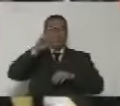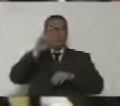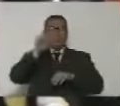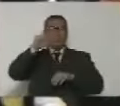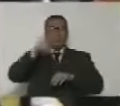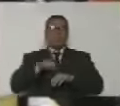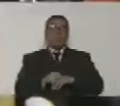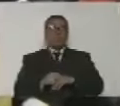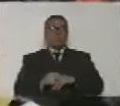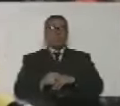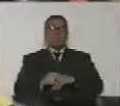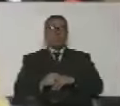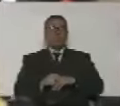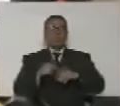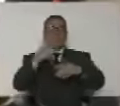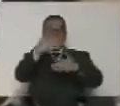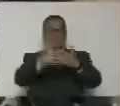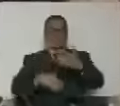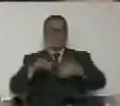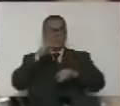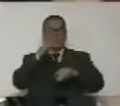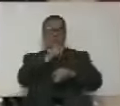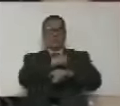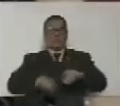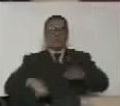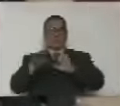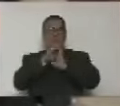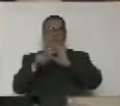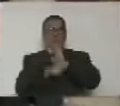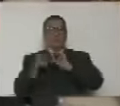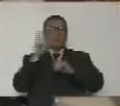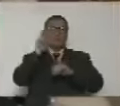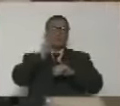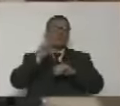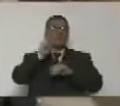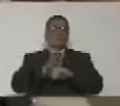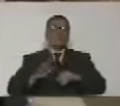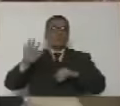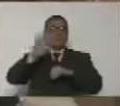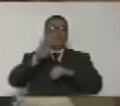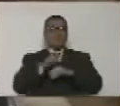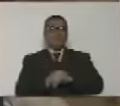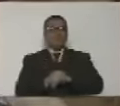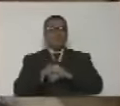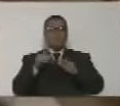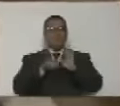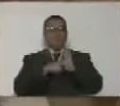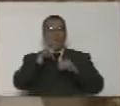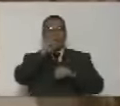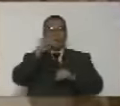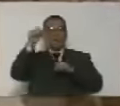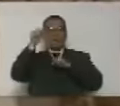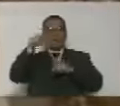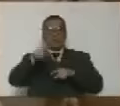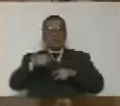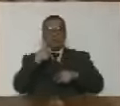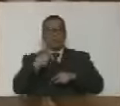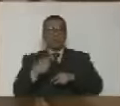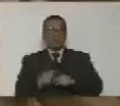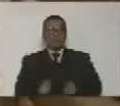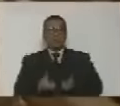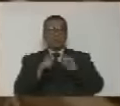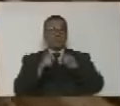Eduardo Gil Pinto, mediante la cual informó que el presidente constitucional de la República Bolivariana de Venezuela, ciudadano Nicolás Maduro Moros, solicita